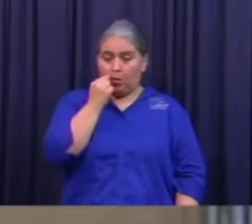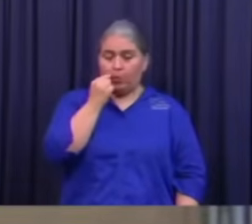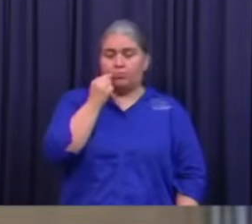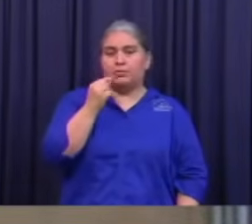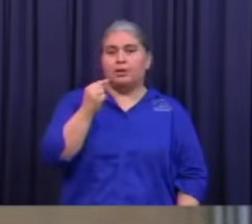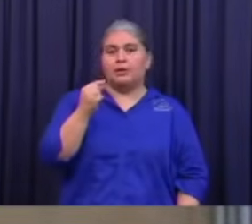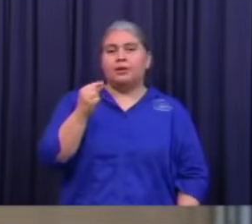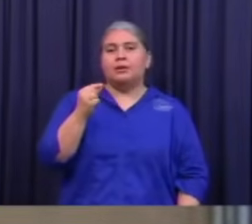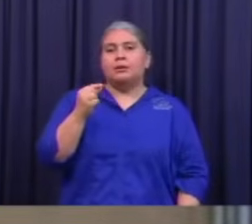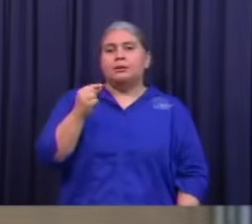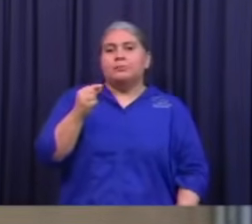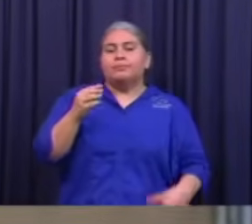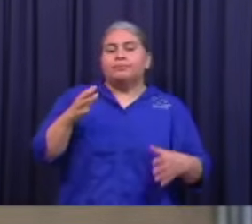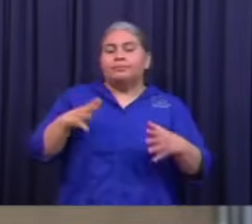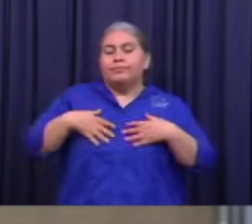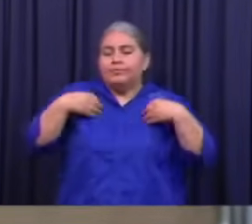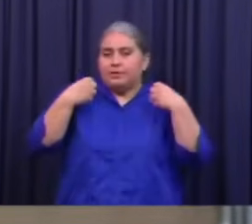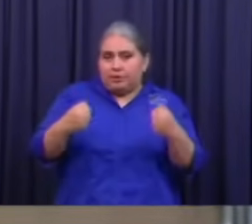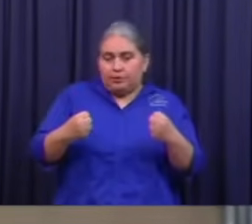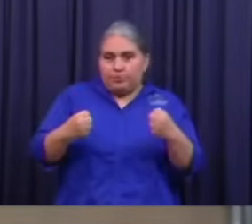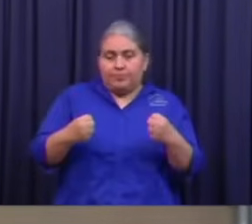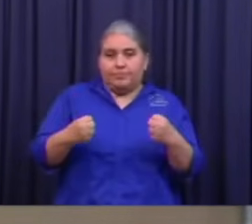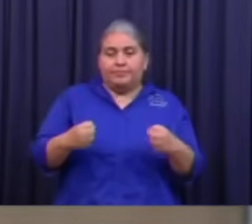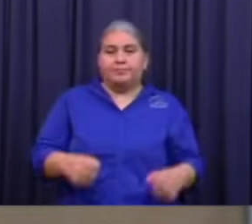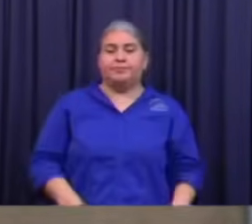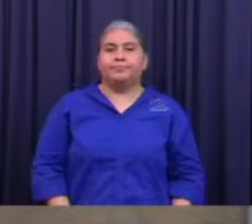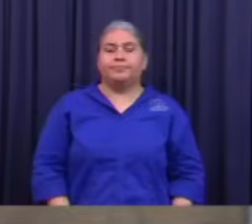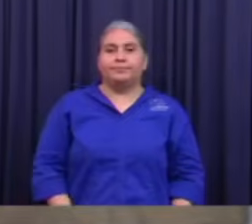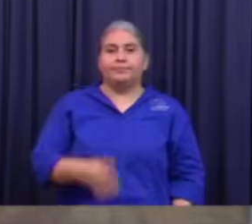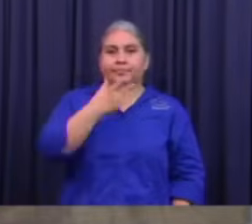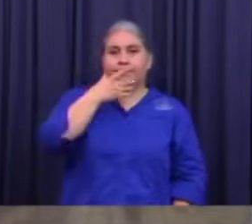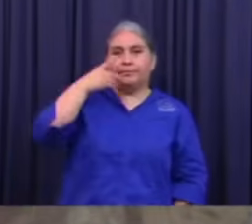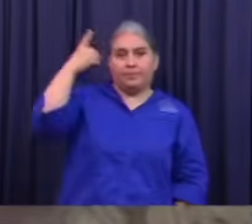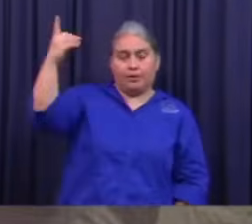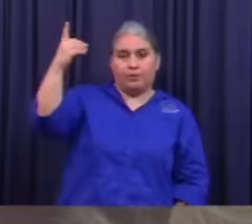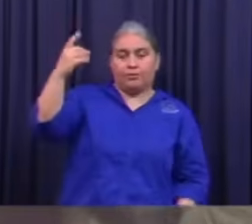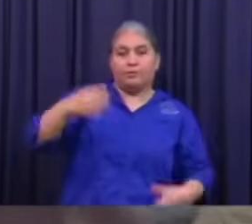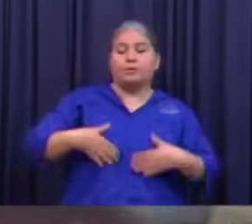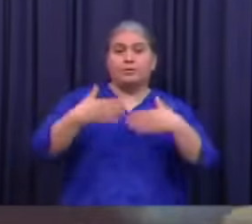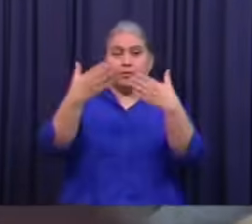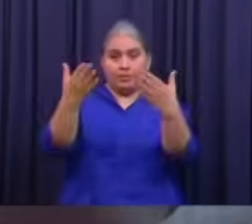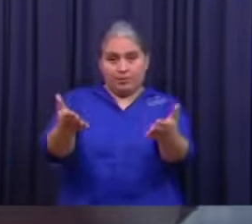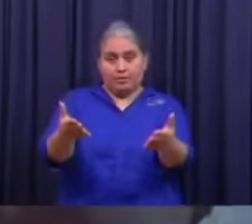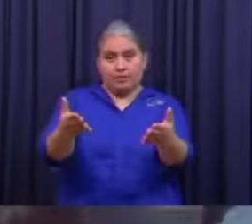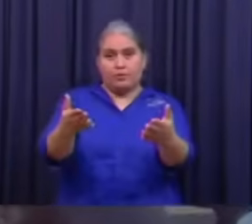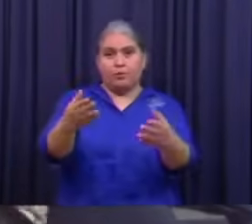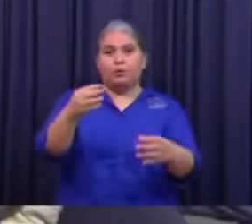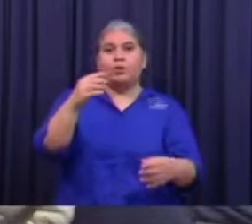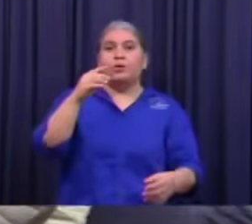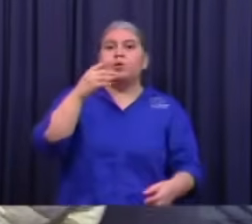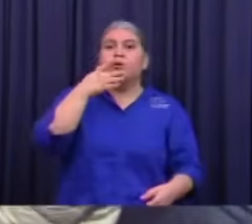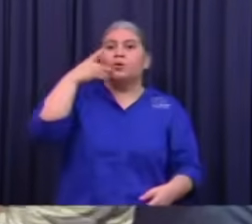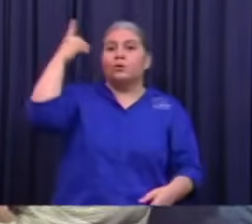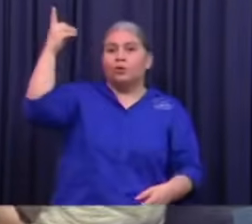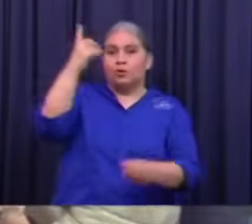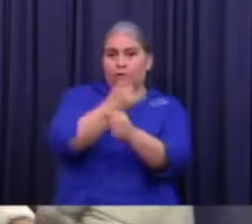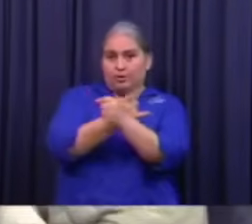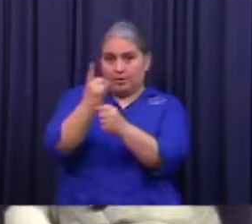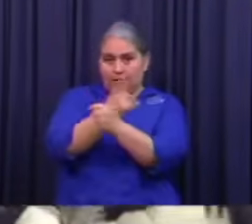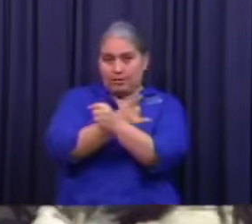quiere usar solo averigua Por qué te pusieron ahí averigua Por qué